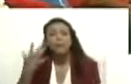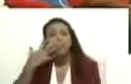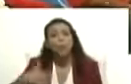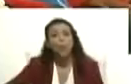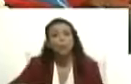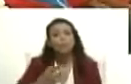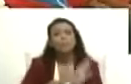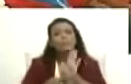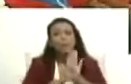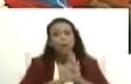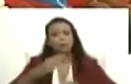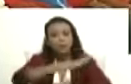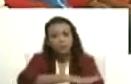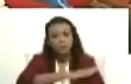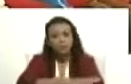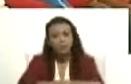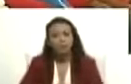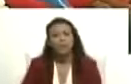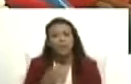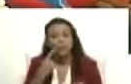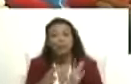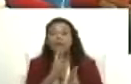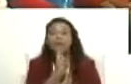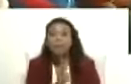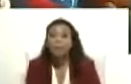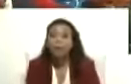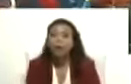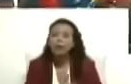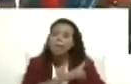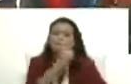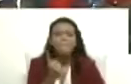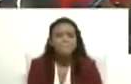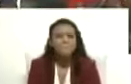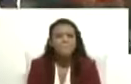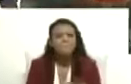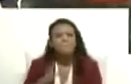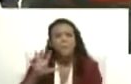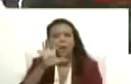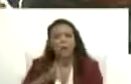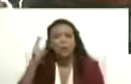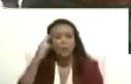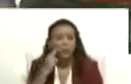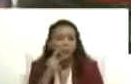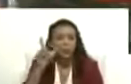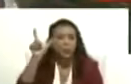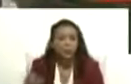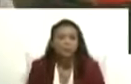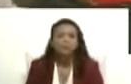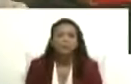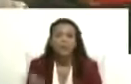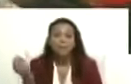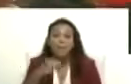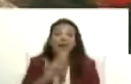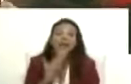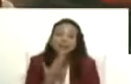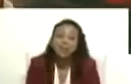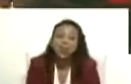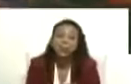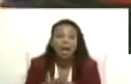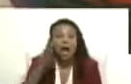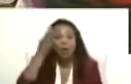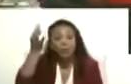esta demostración histórica, cuyo resultado hace más fuerte a la patria de Simón Bolívar. En segundo lugar, además, agradeció al